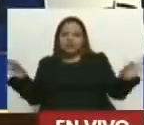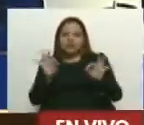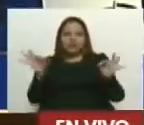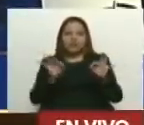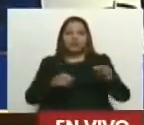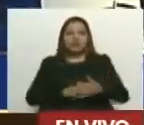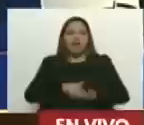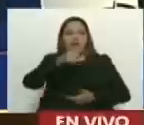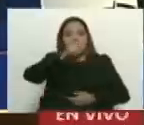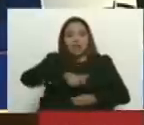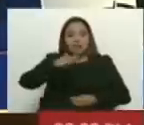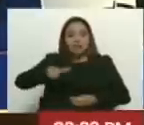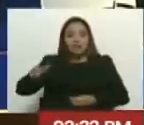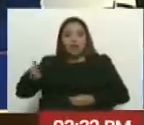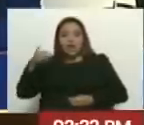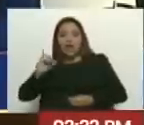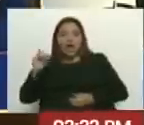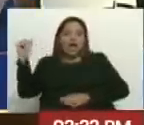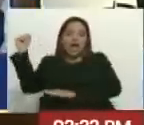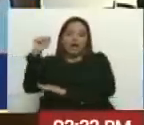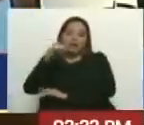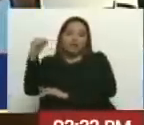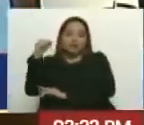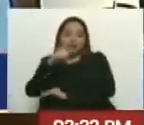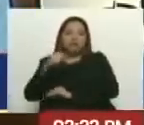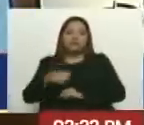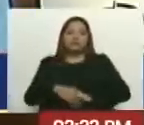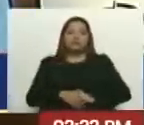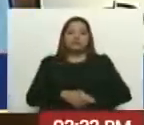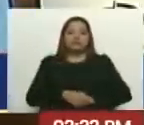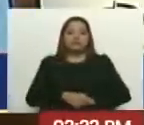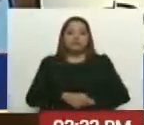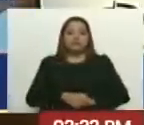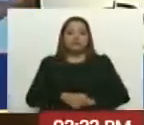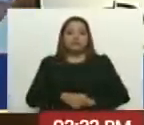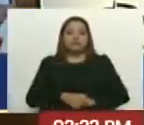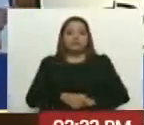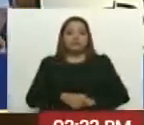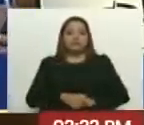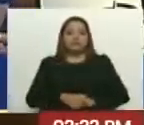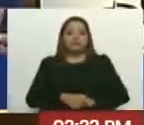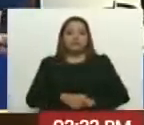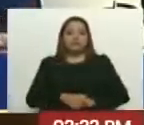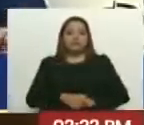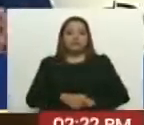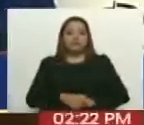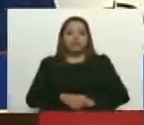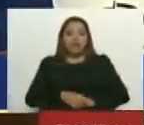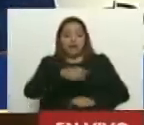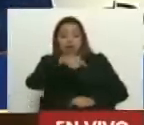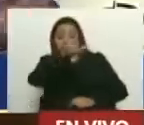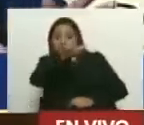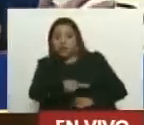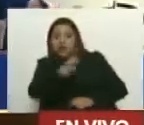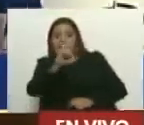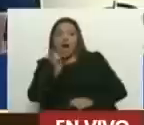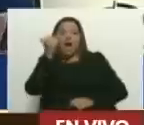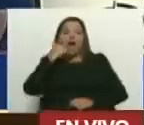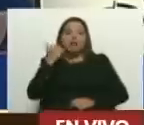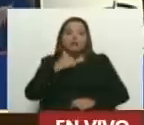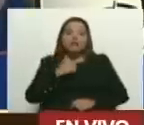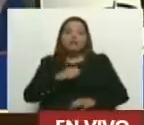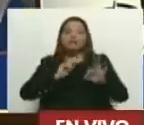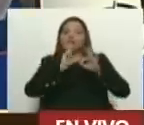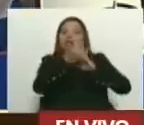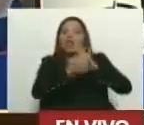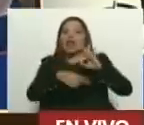a las personas con trastorno de espectro autista. Prácticamente este sujeto ha violentado de manera consecutiva tres